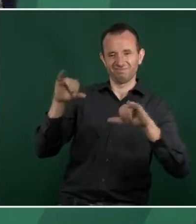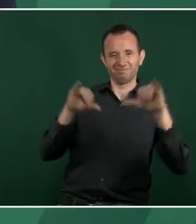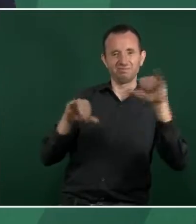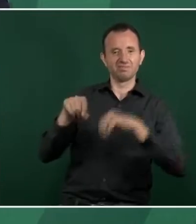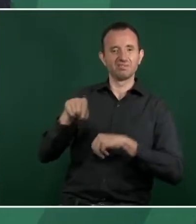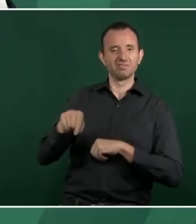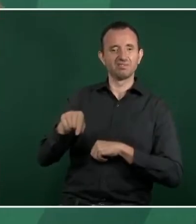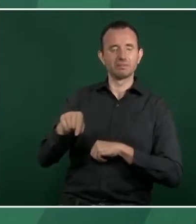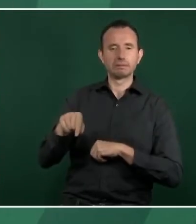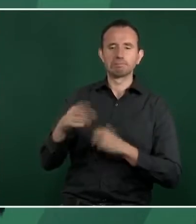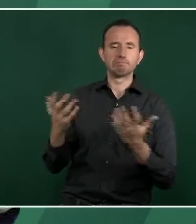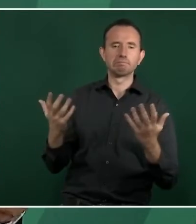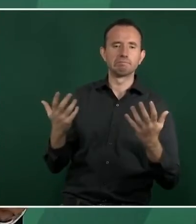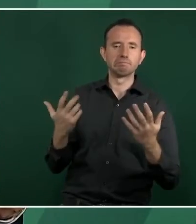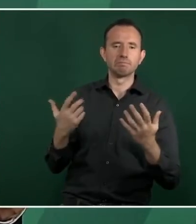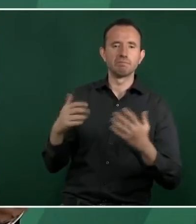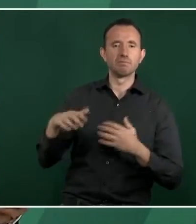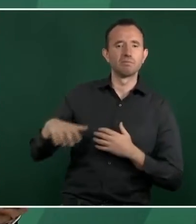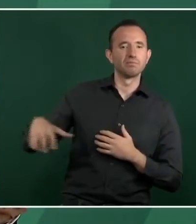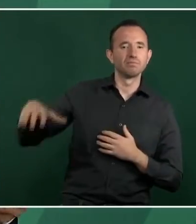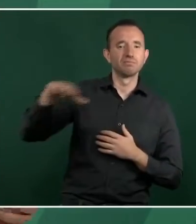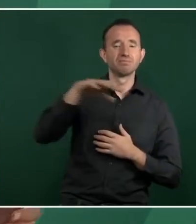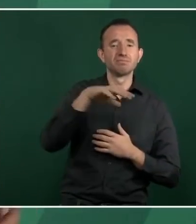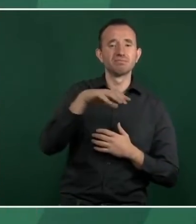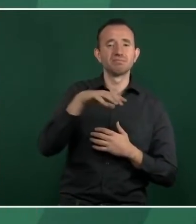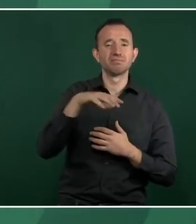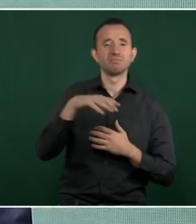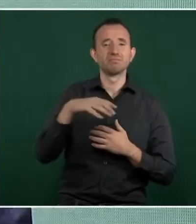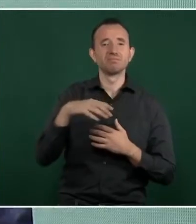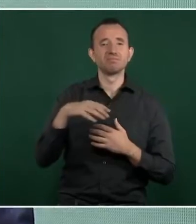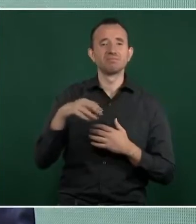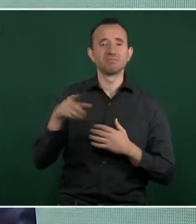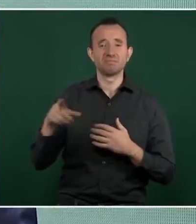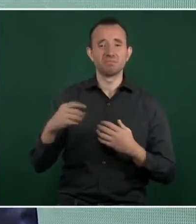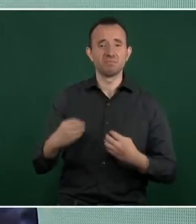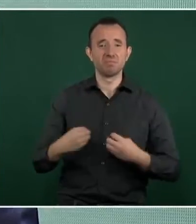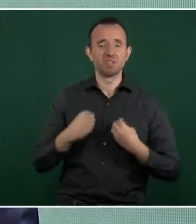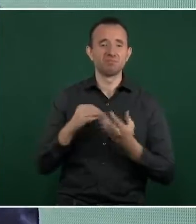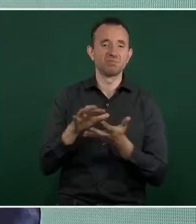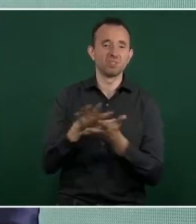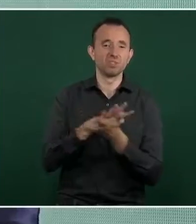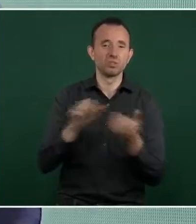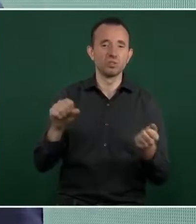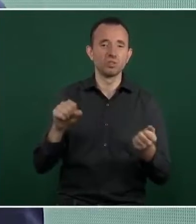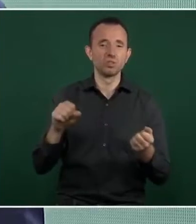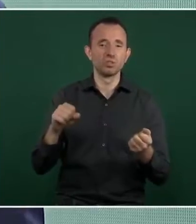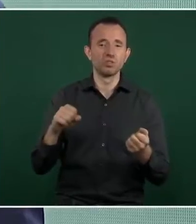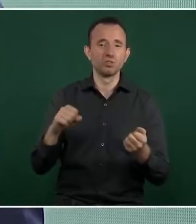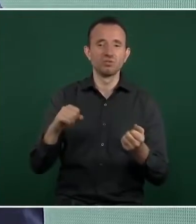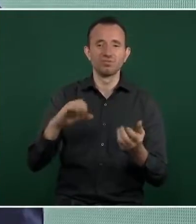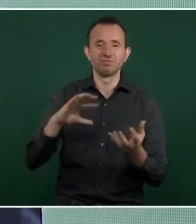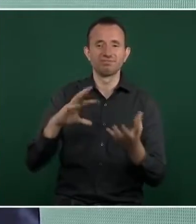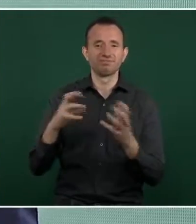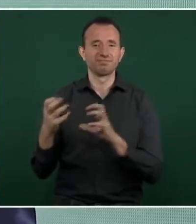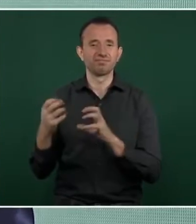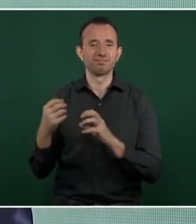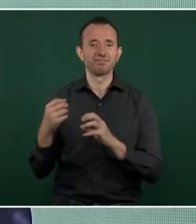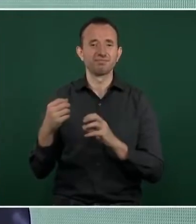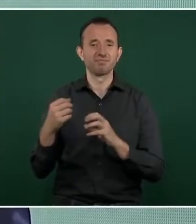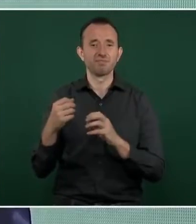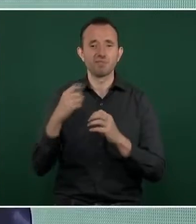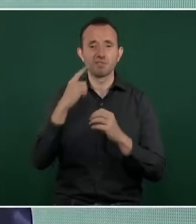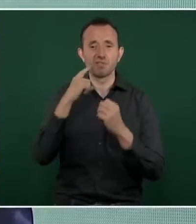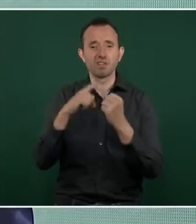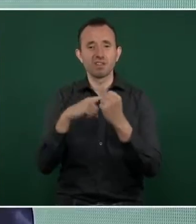Y todo el deterioro que provocan, la otra cara de la moneda,